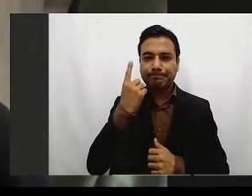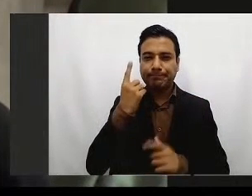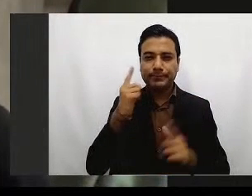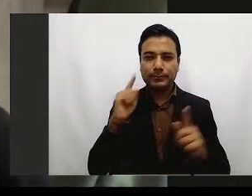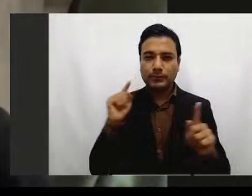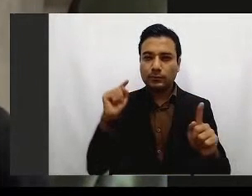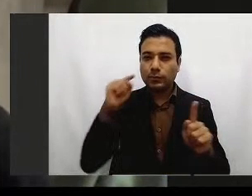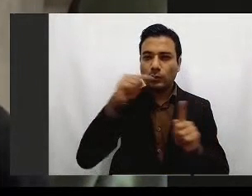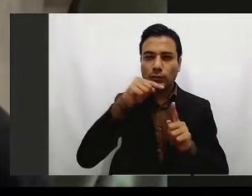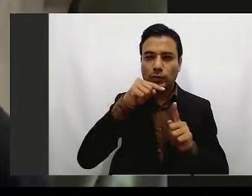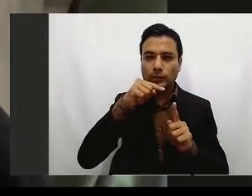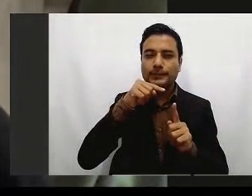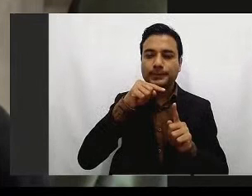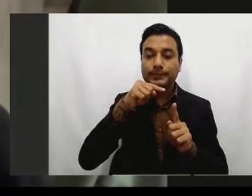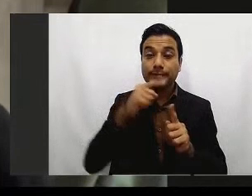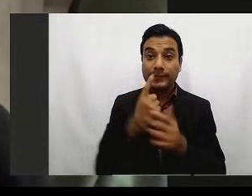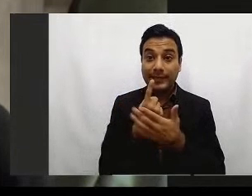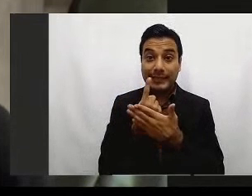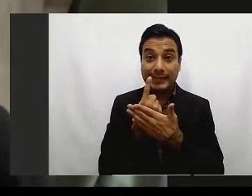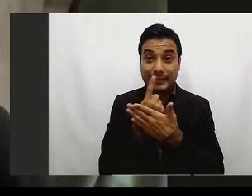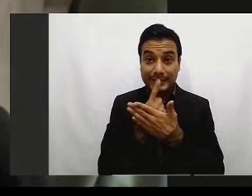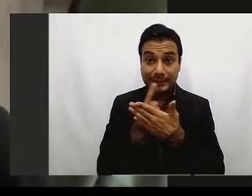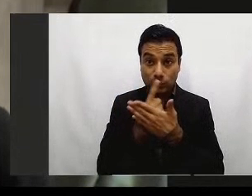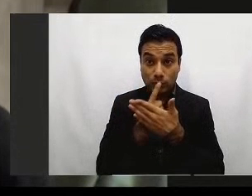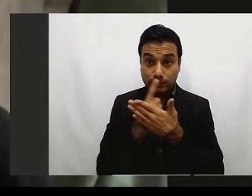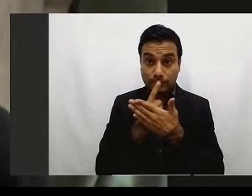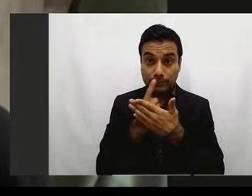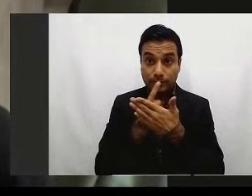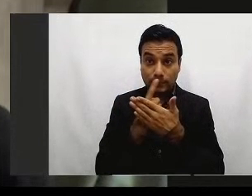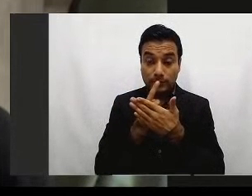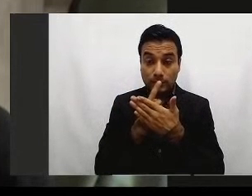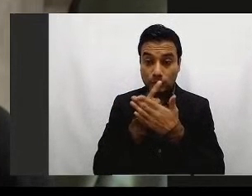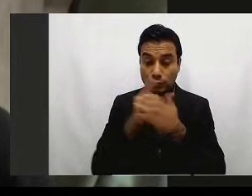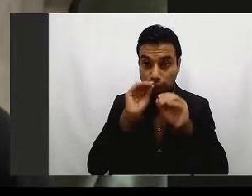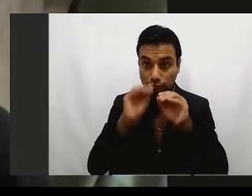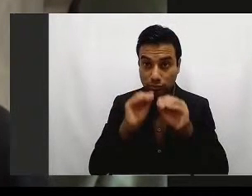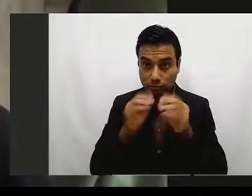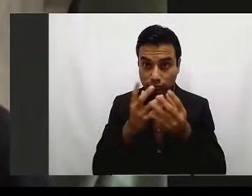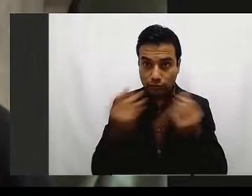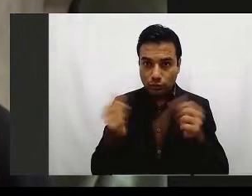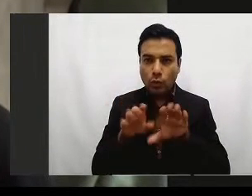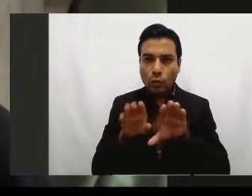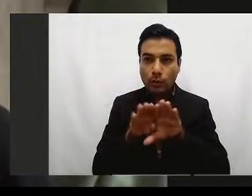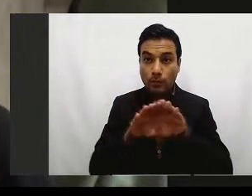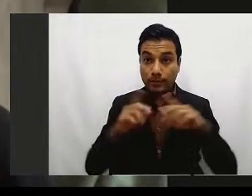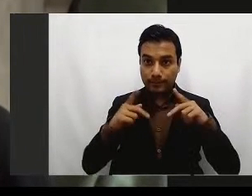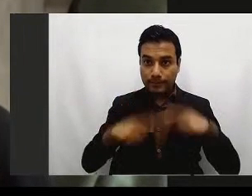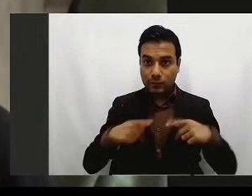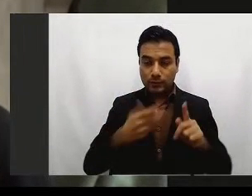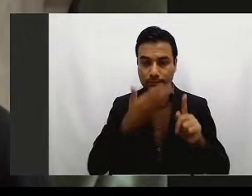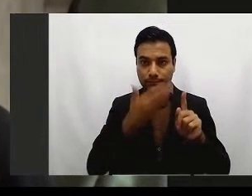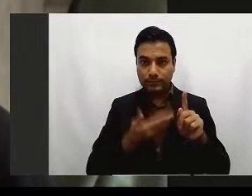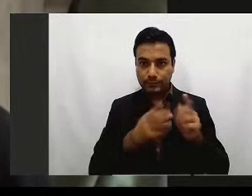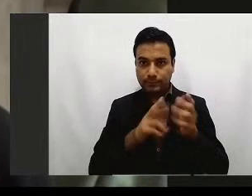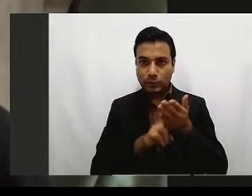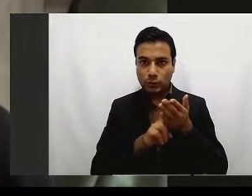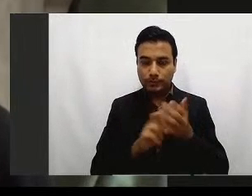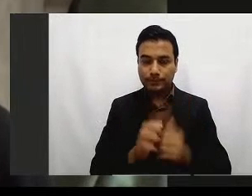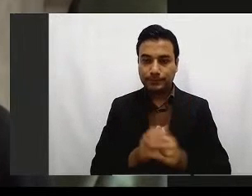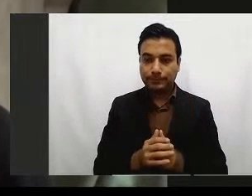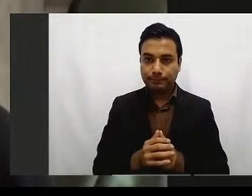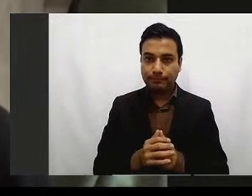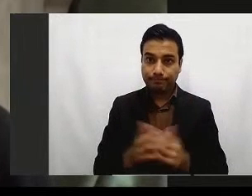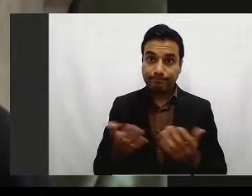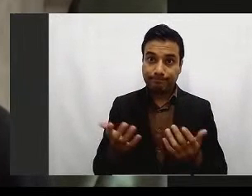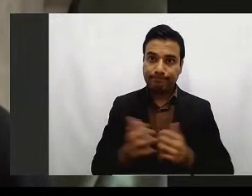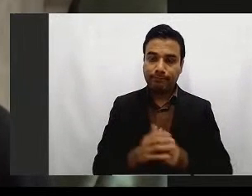un diseño a partir de la persona. Y con el COVID-19, la política cultural se vuelve un